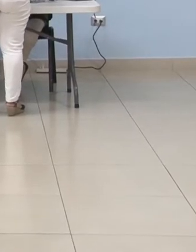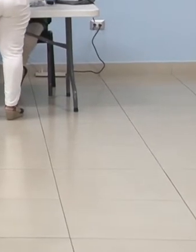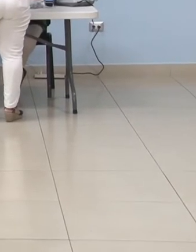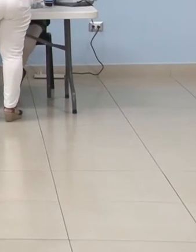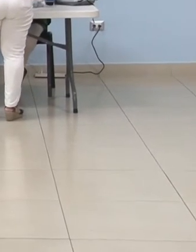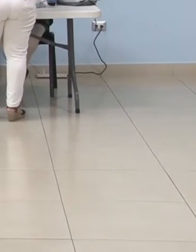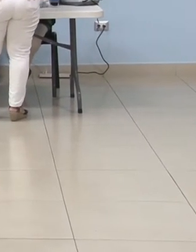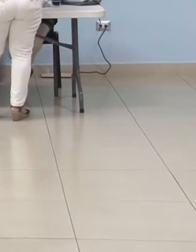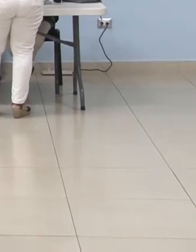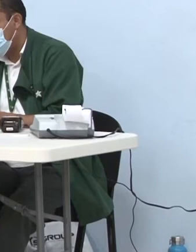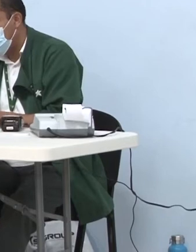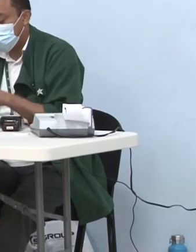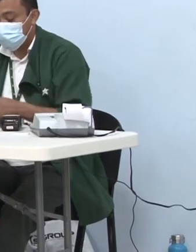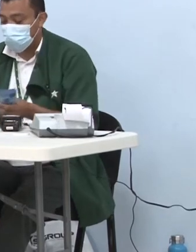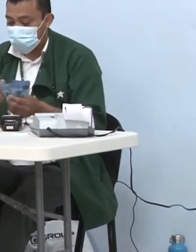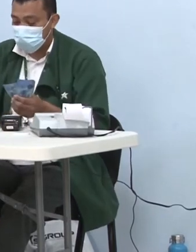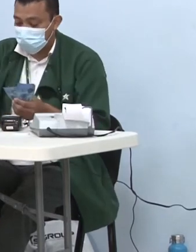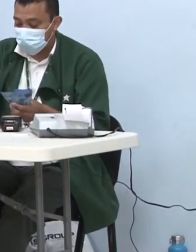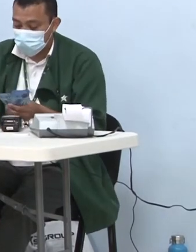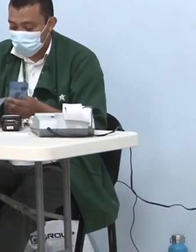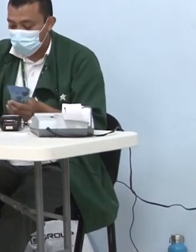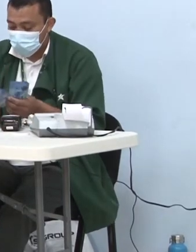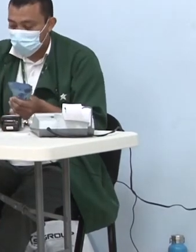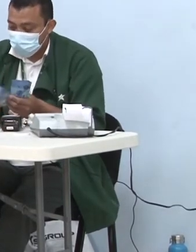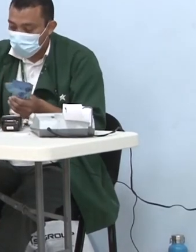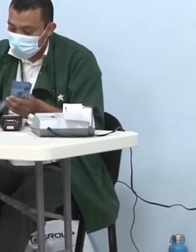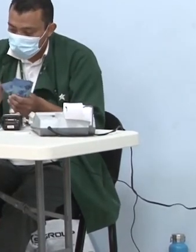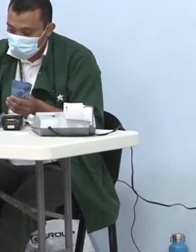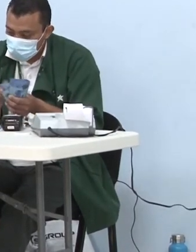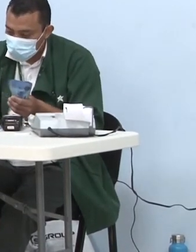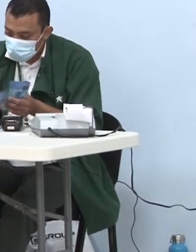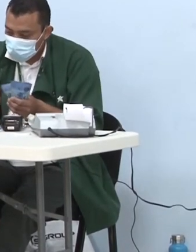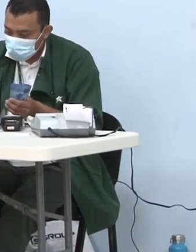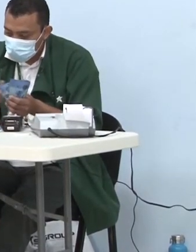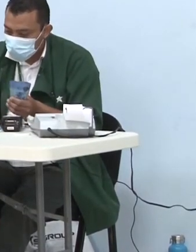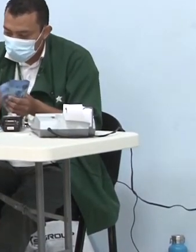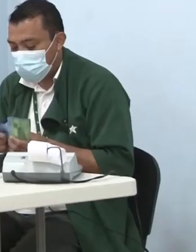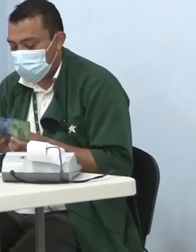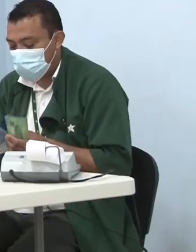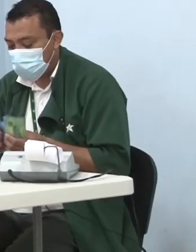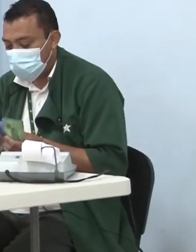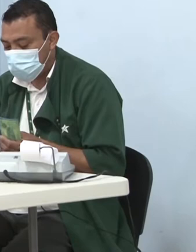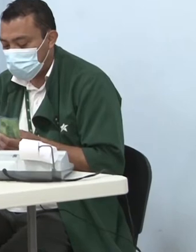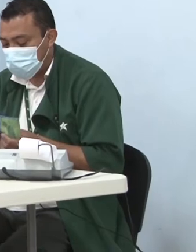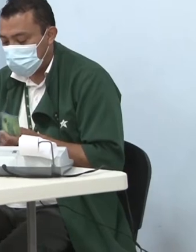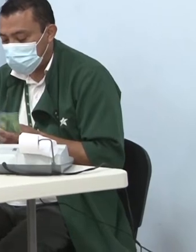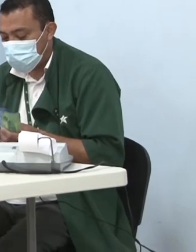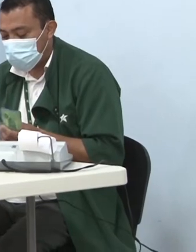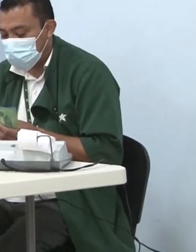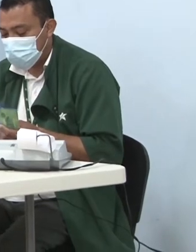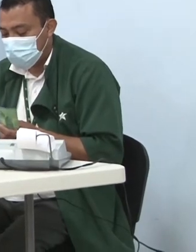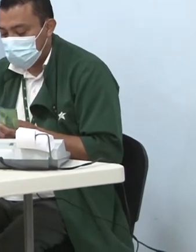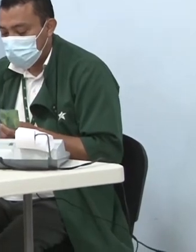del salario de diciembre al Ministerio de Educación para continuar con el Ministerio de Salud y demás instituciones del Estado. Con cámara de Wendell